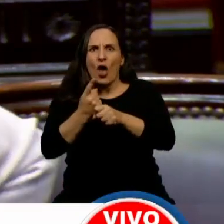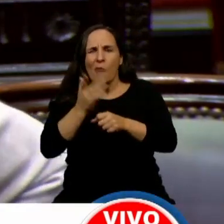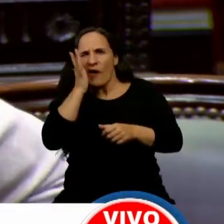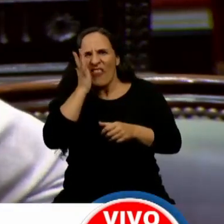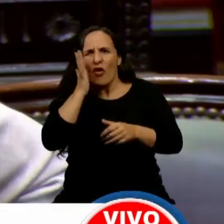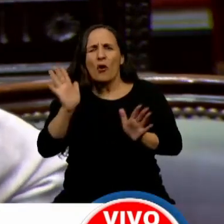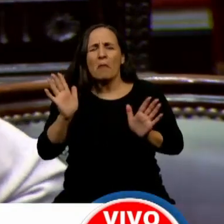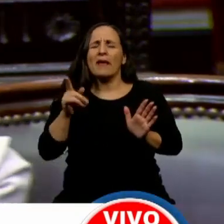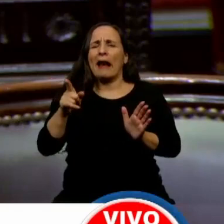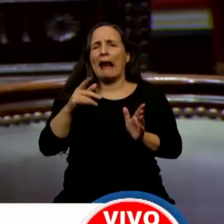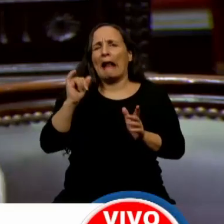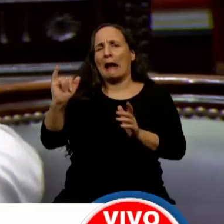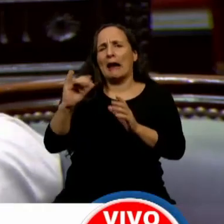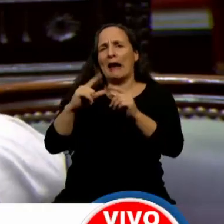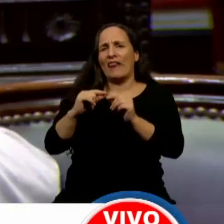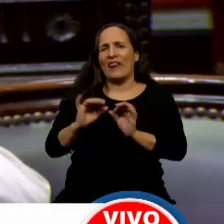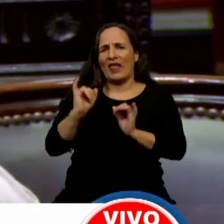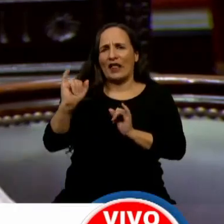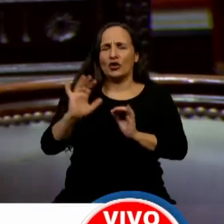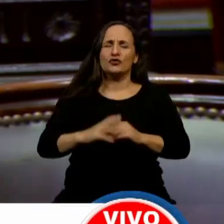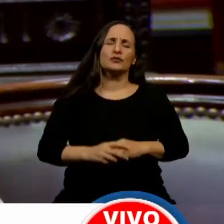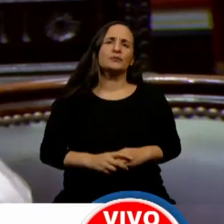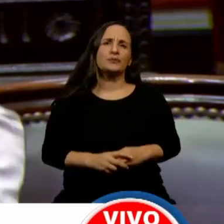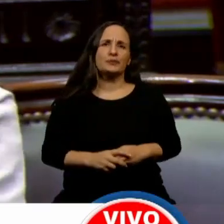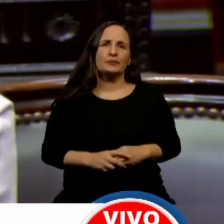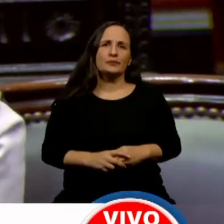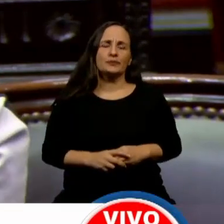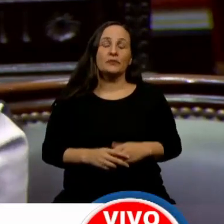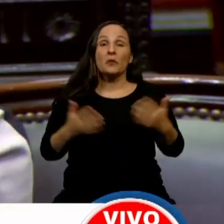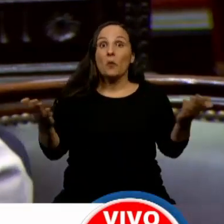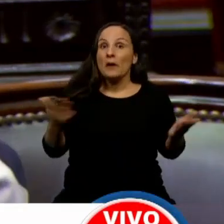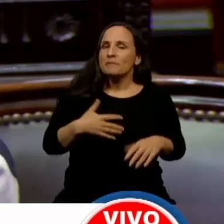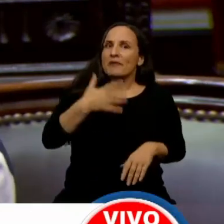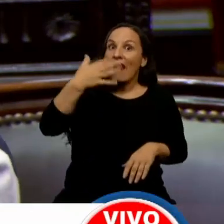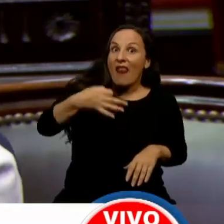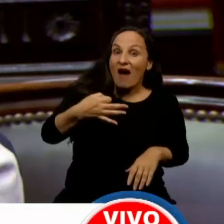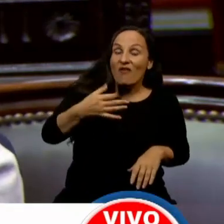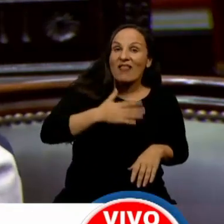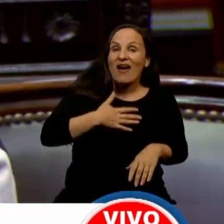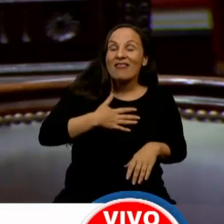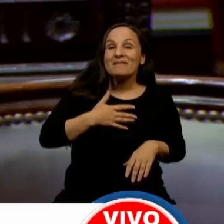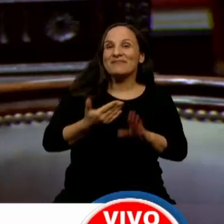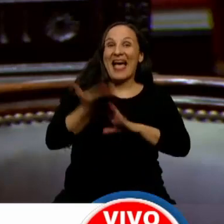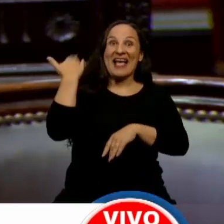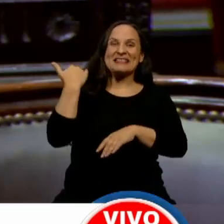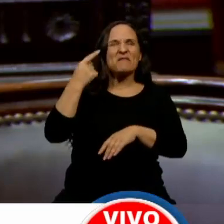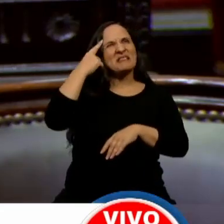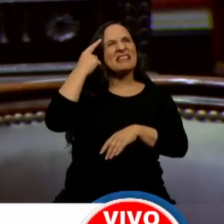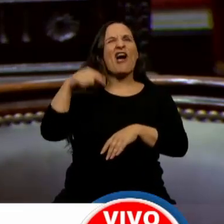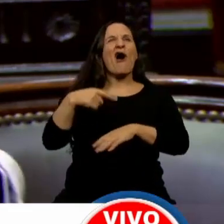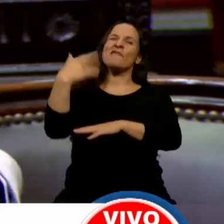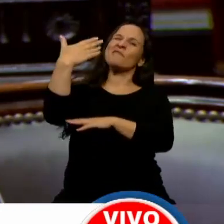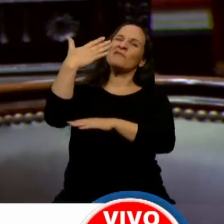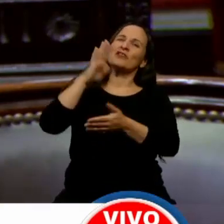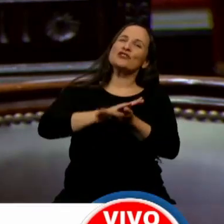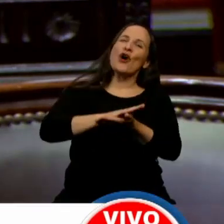pueda conciliarlo. La verdad que pensaba al principio, el día de ayer, iba a hablar un poco de lo que fue